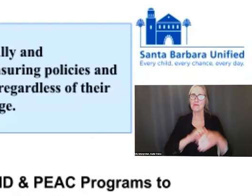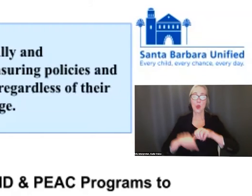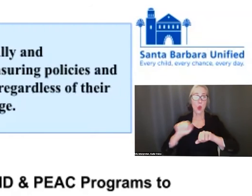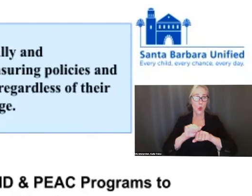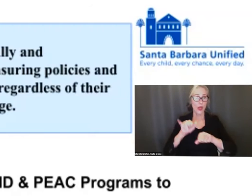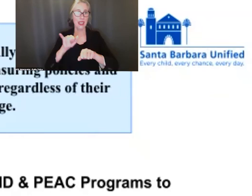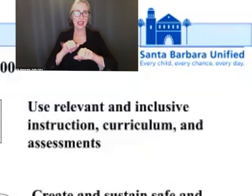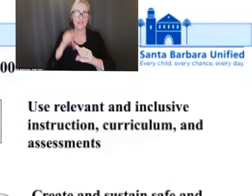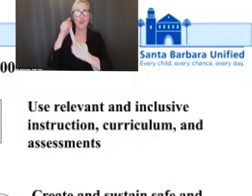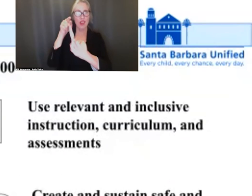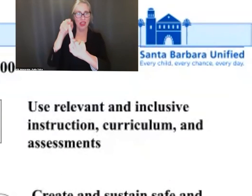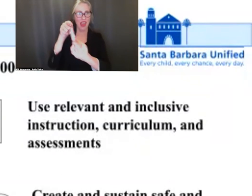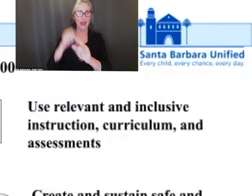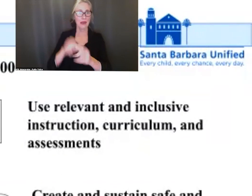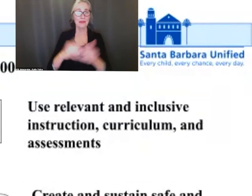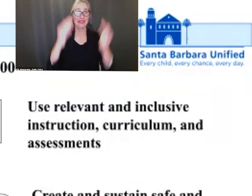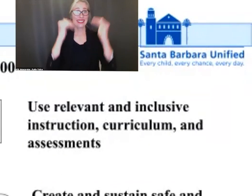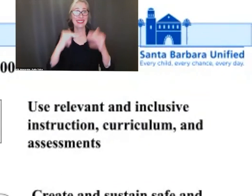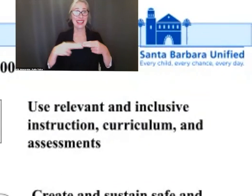diapositiva.